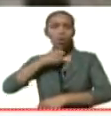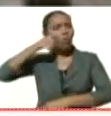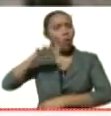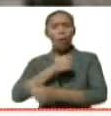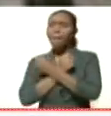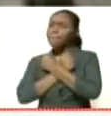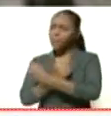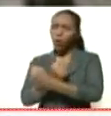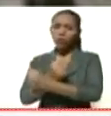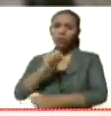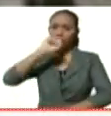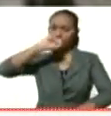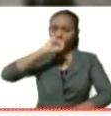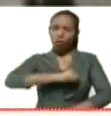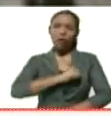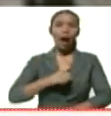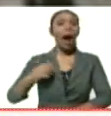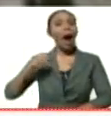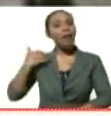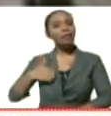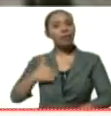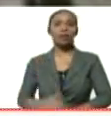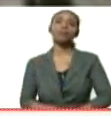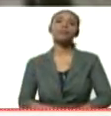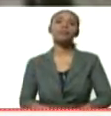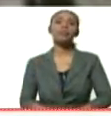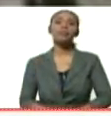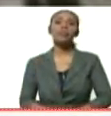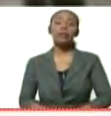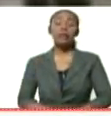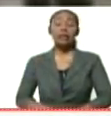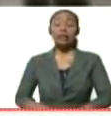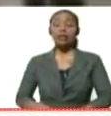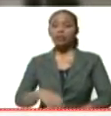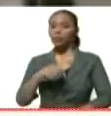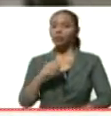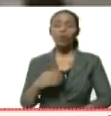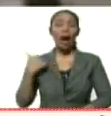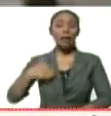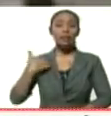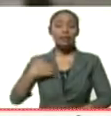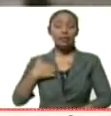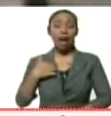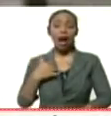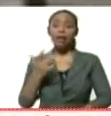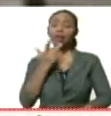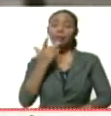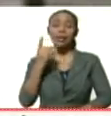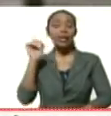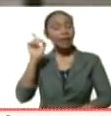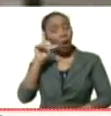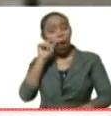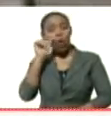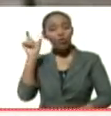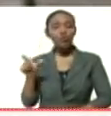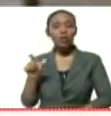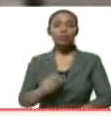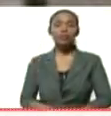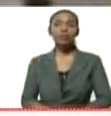a Argentina. La Argentina de San Martín, la Argentina de Perón, de